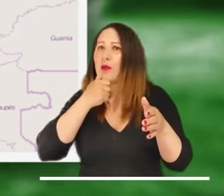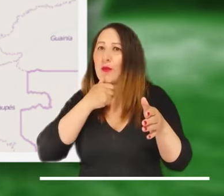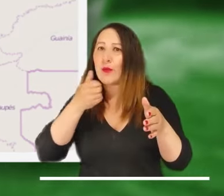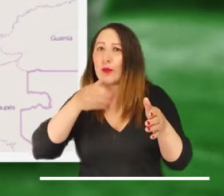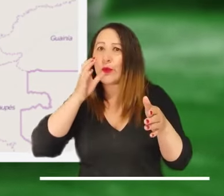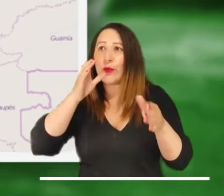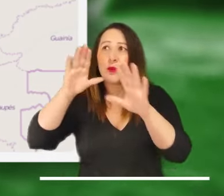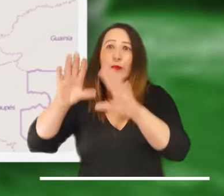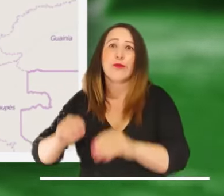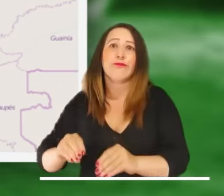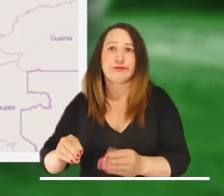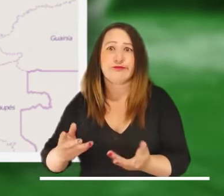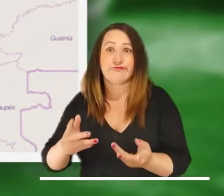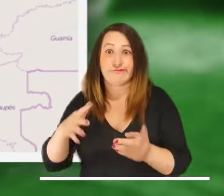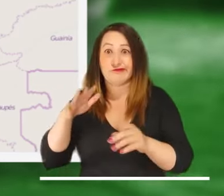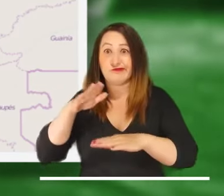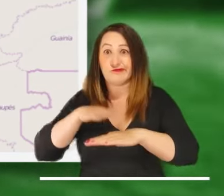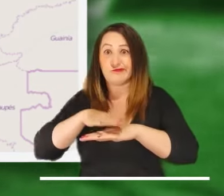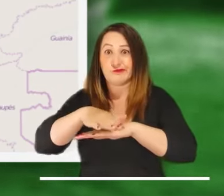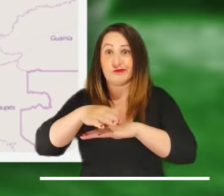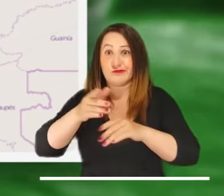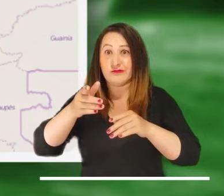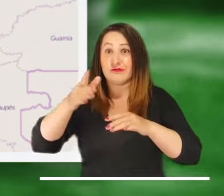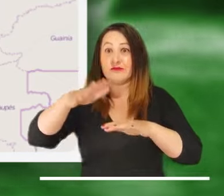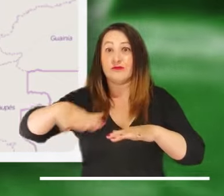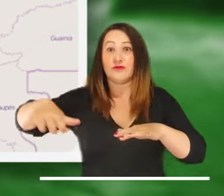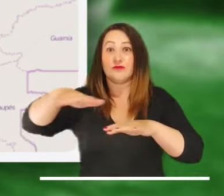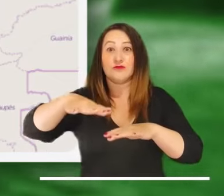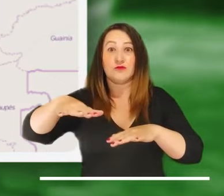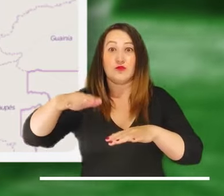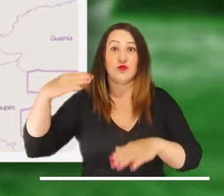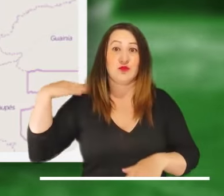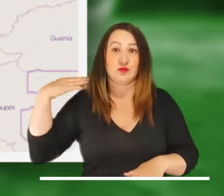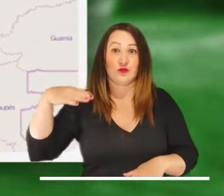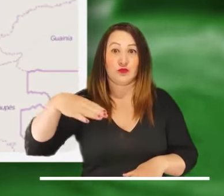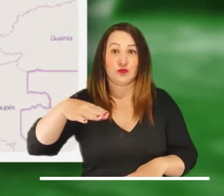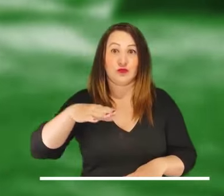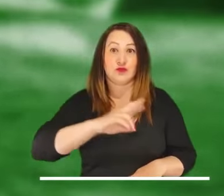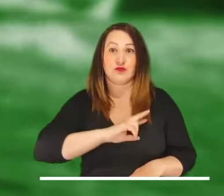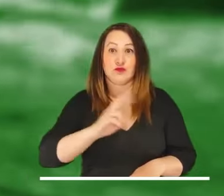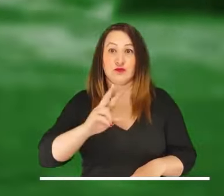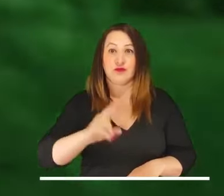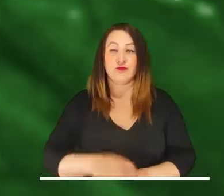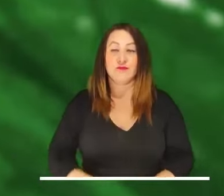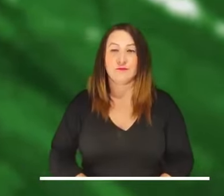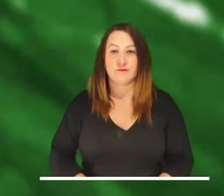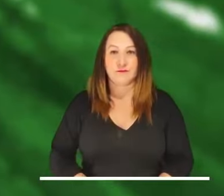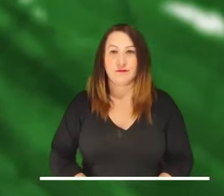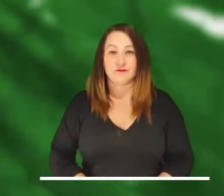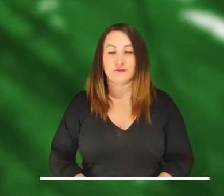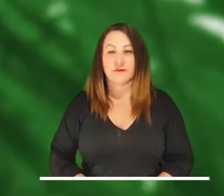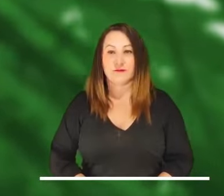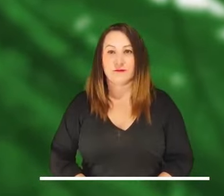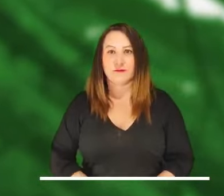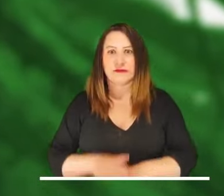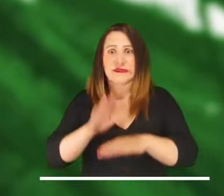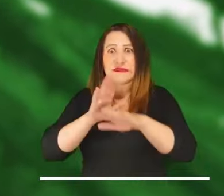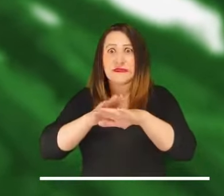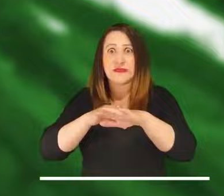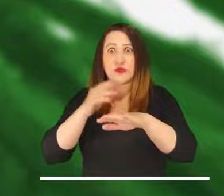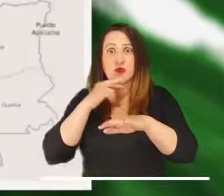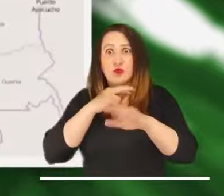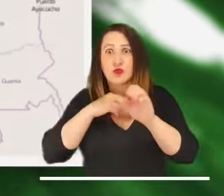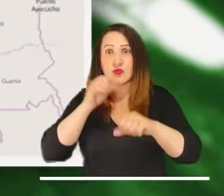La disminución del caudal del río Escalerete también provoca desabastecimiento de agua en Buenaventura, Valle